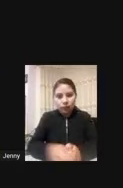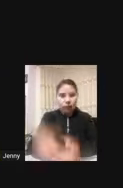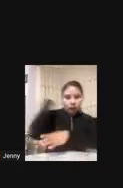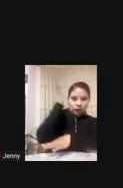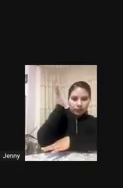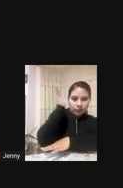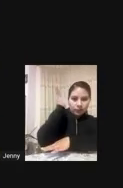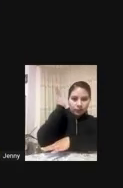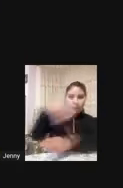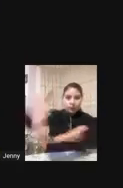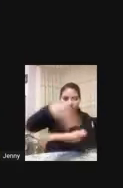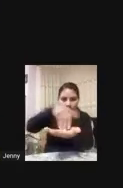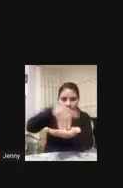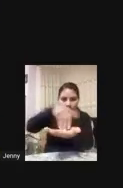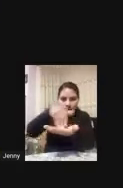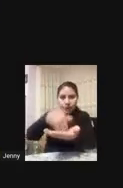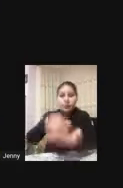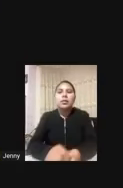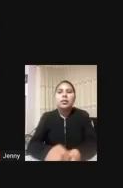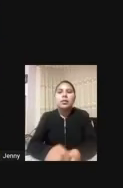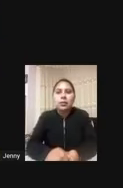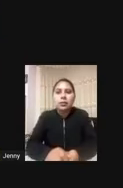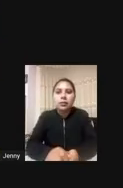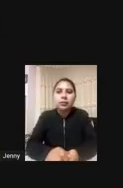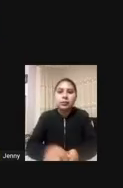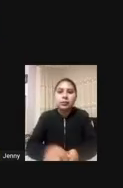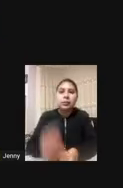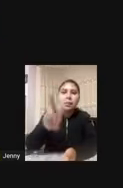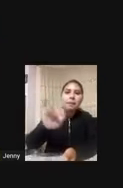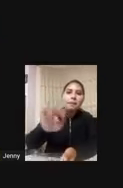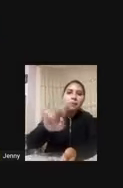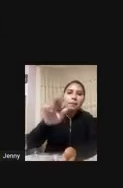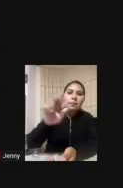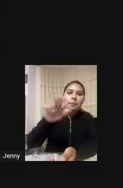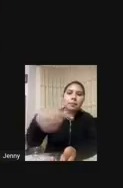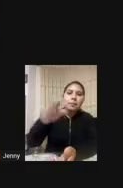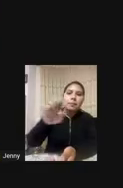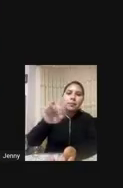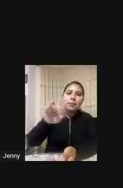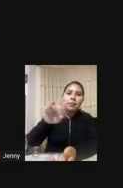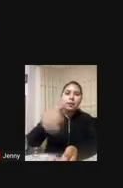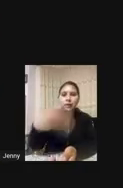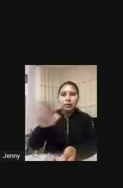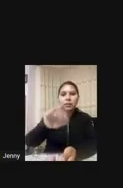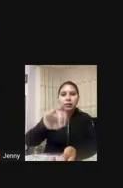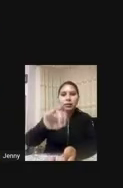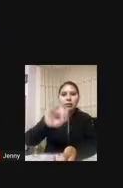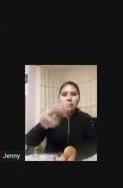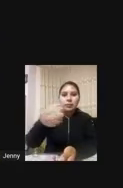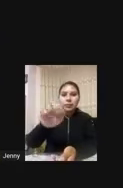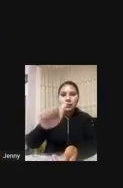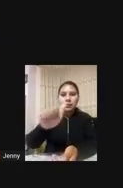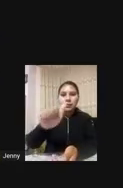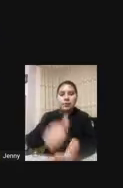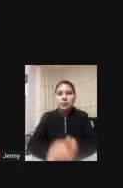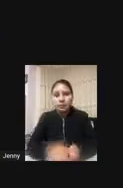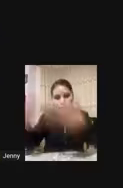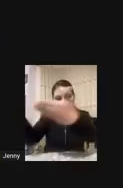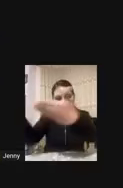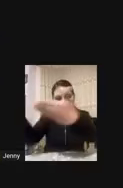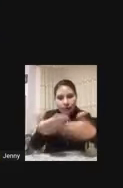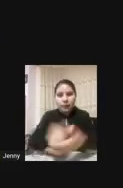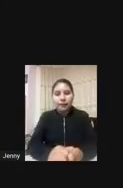Centro de Educación Especial Virgen Niña, Educación Popular Don Bosco. Así que vamos a dar la cordial bienvenida a la